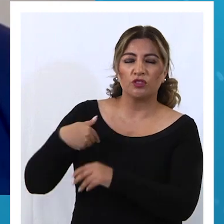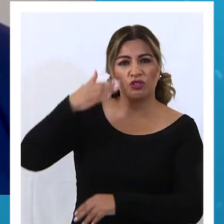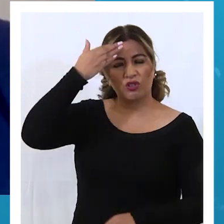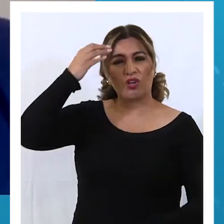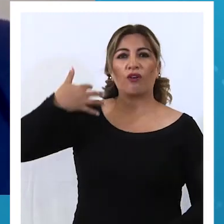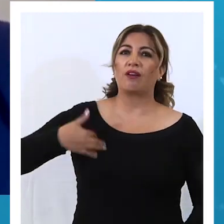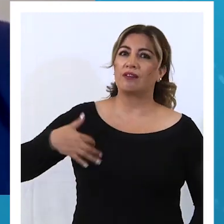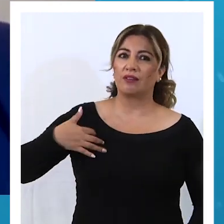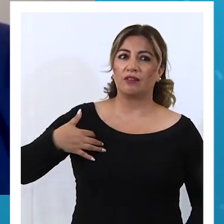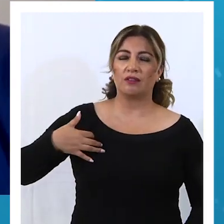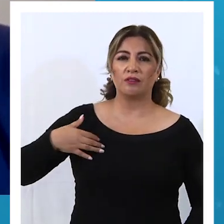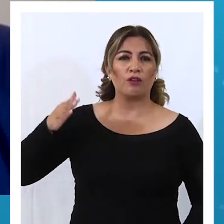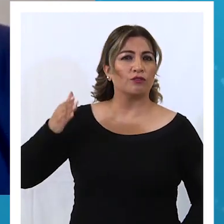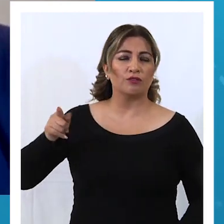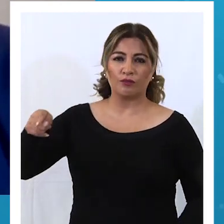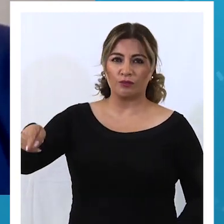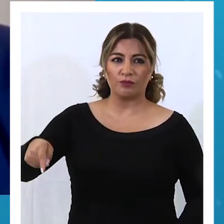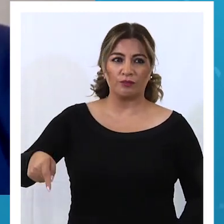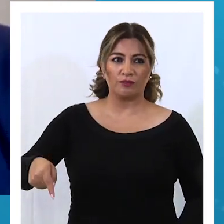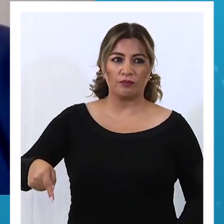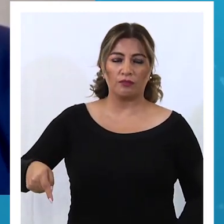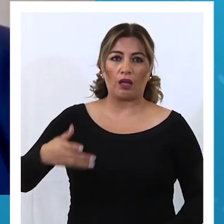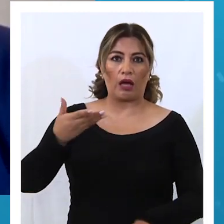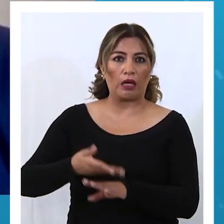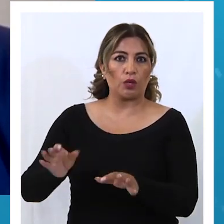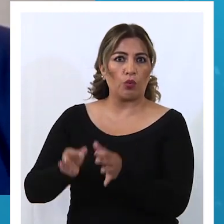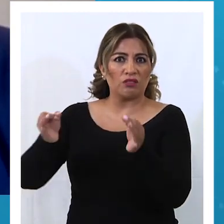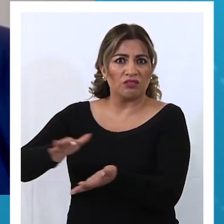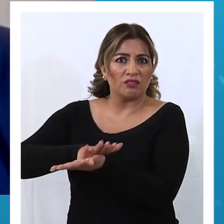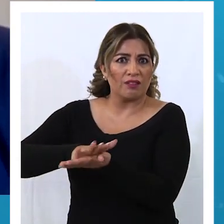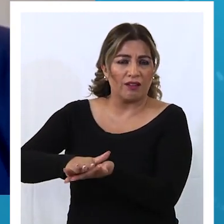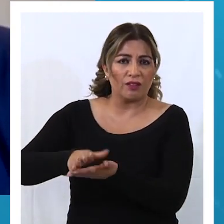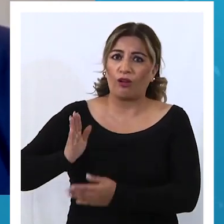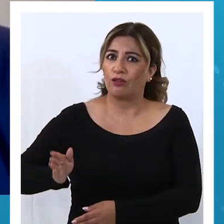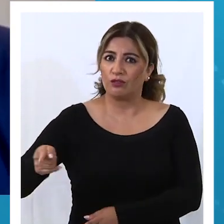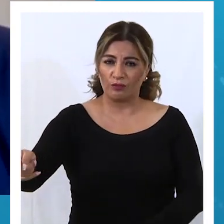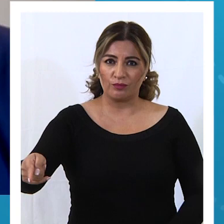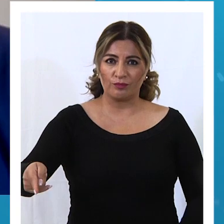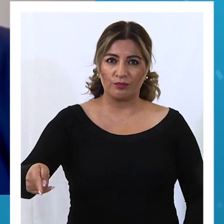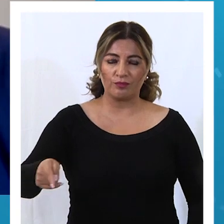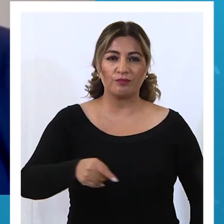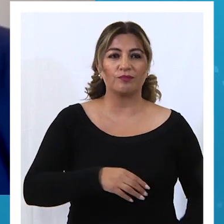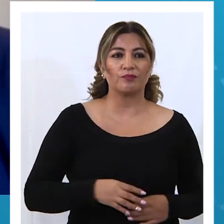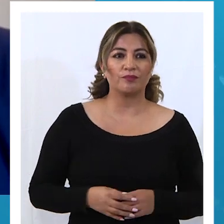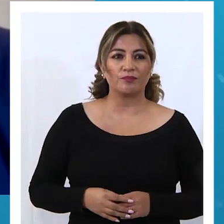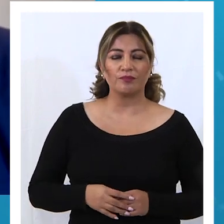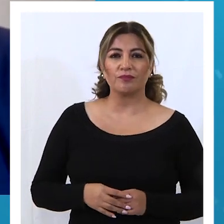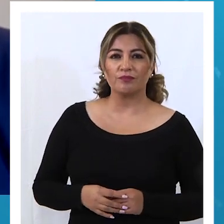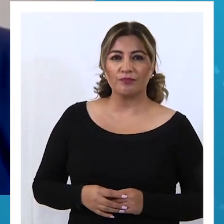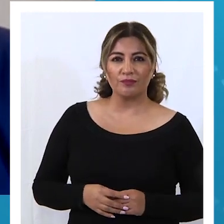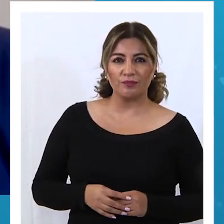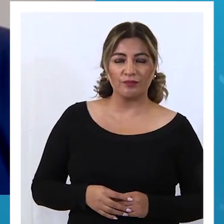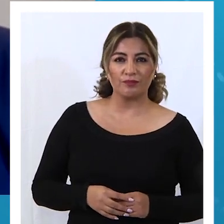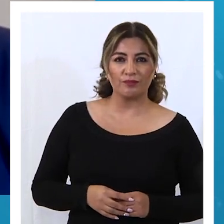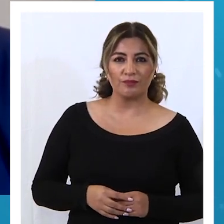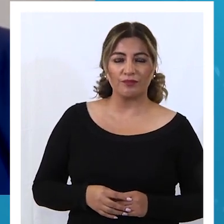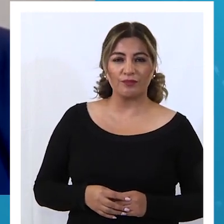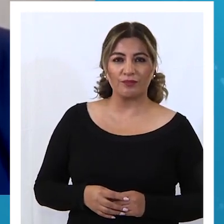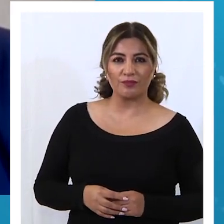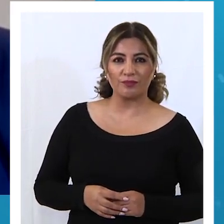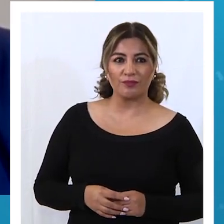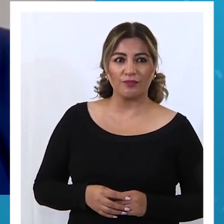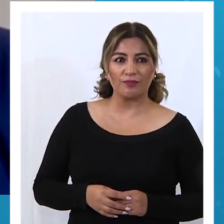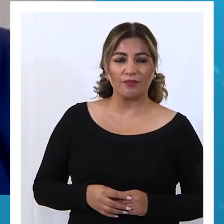creo que ellos se siguen basando en eso. Tienen educación que es gratuita, hay que pensar simplemente en eso, educación que es gratuita.